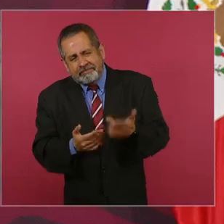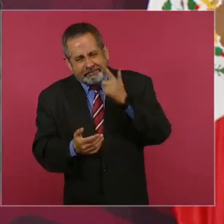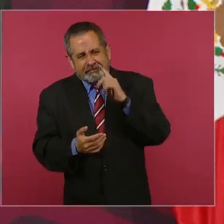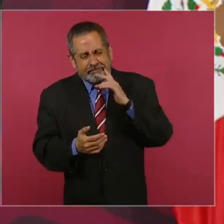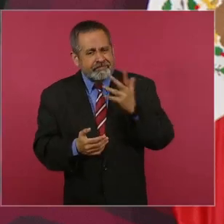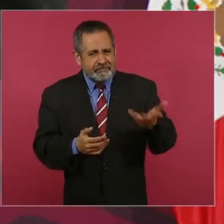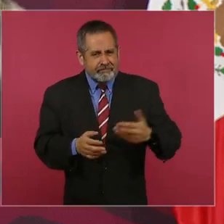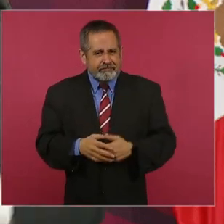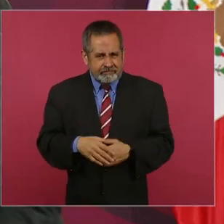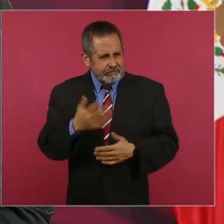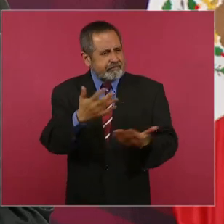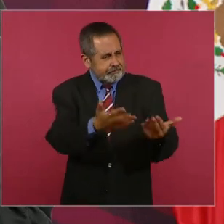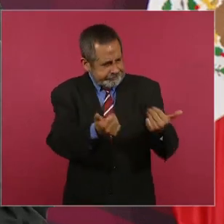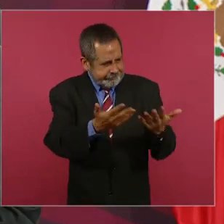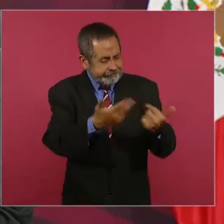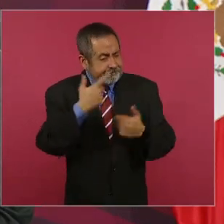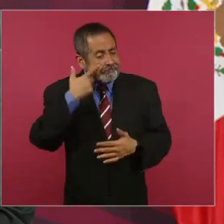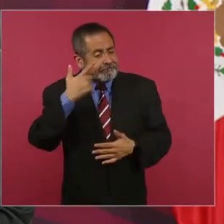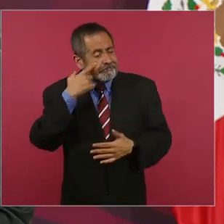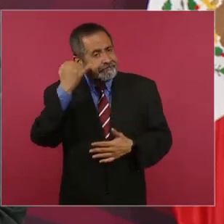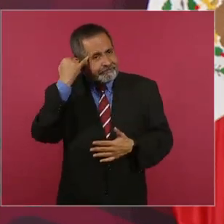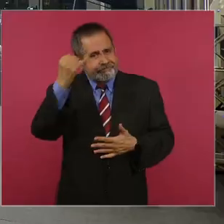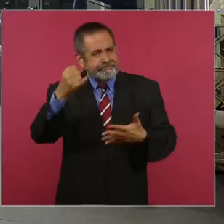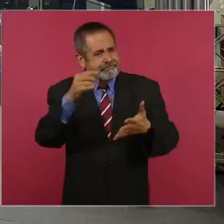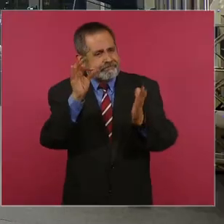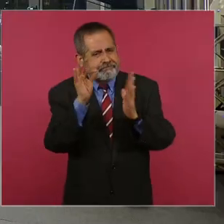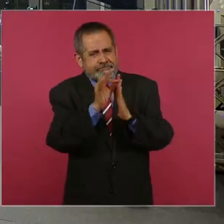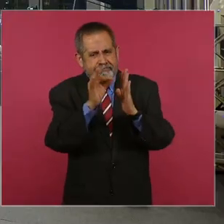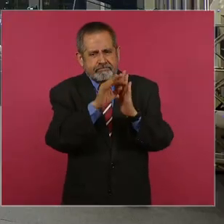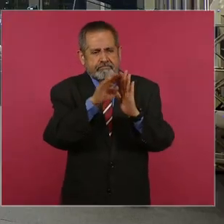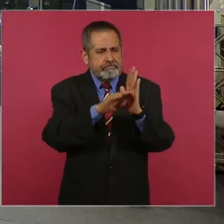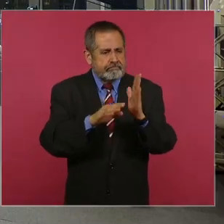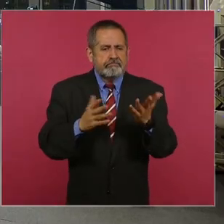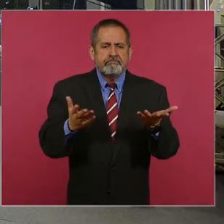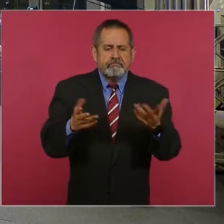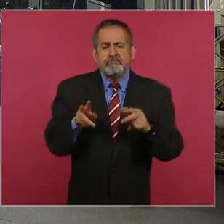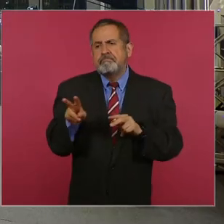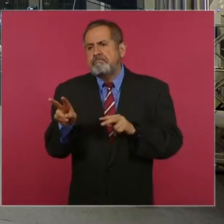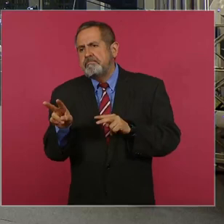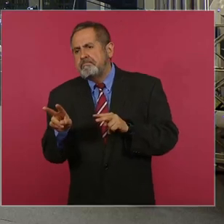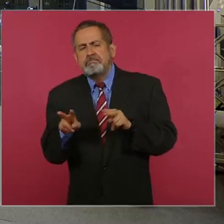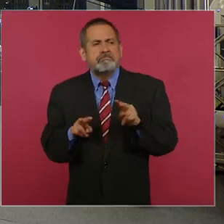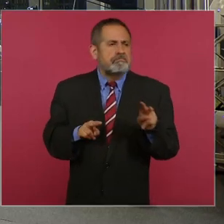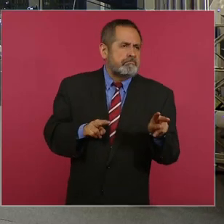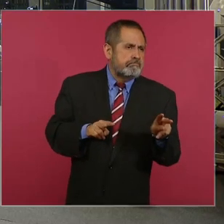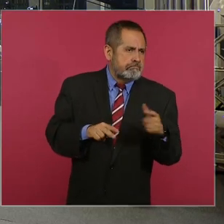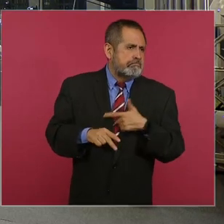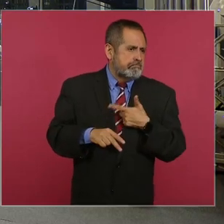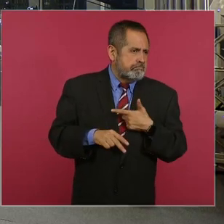pero así y ya entonces la gente dice no pues sí me gusta